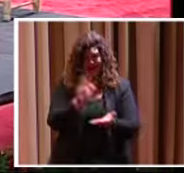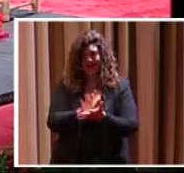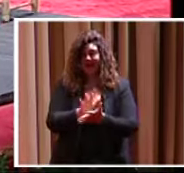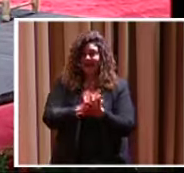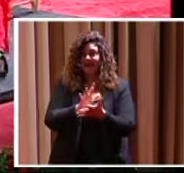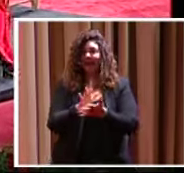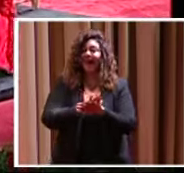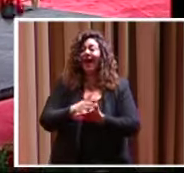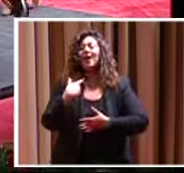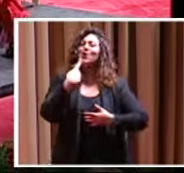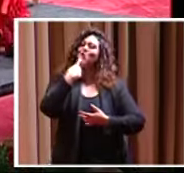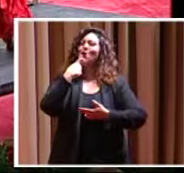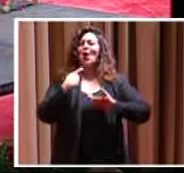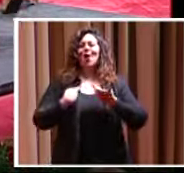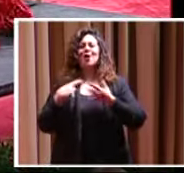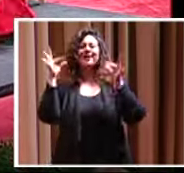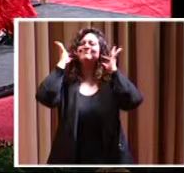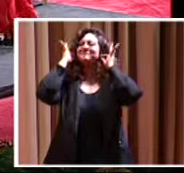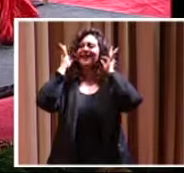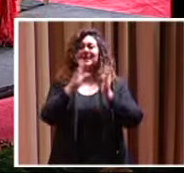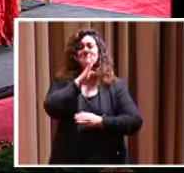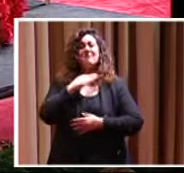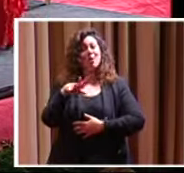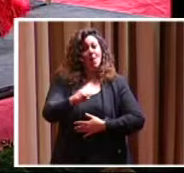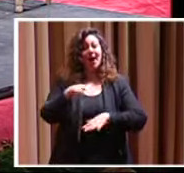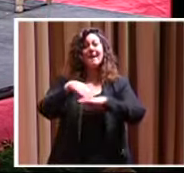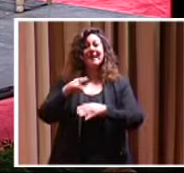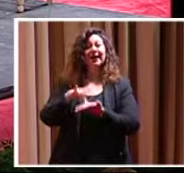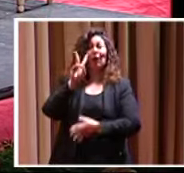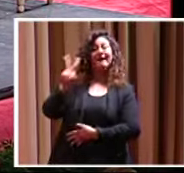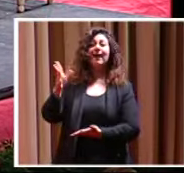Dos corales le he comprado yo a mi mamá que pa' que cuando ella la ve